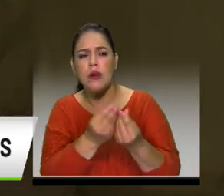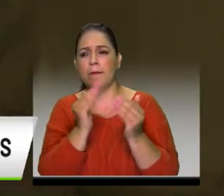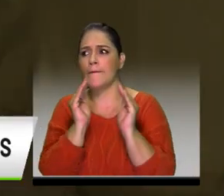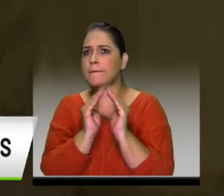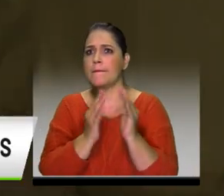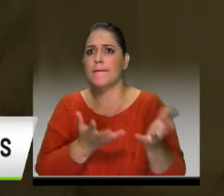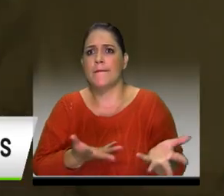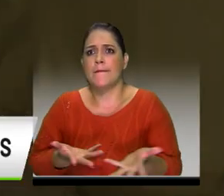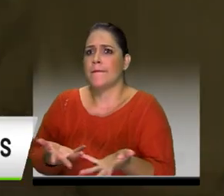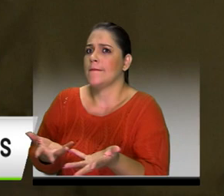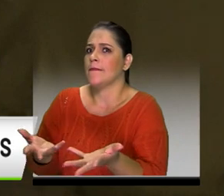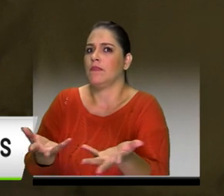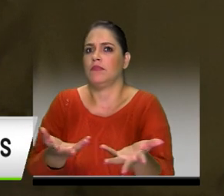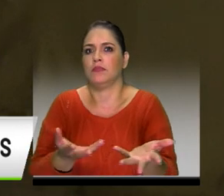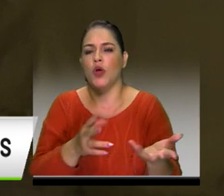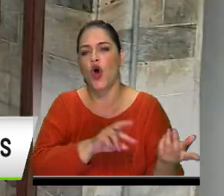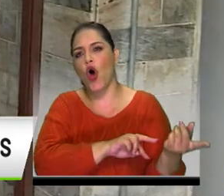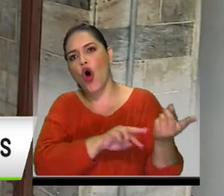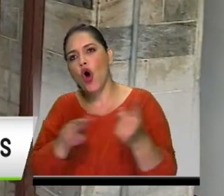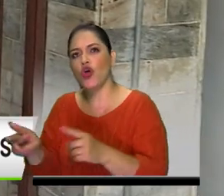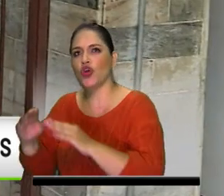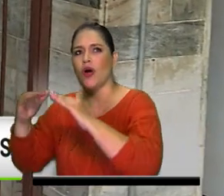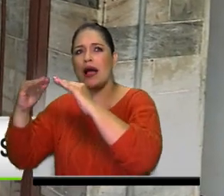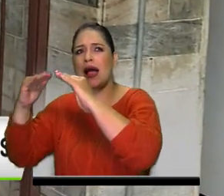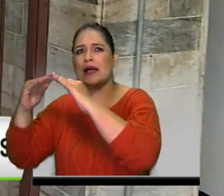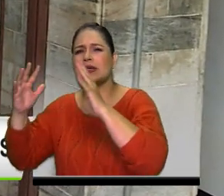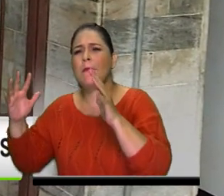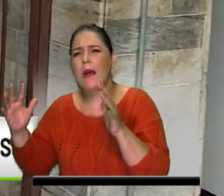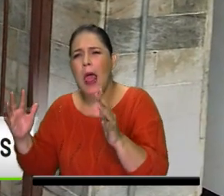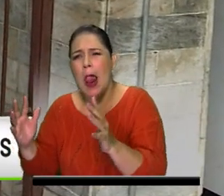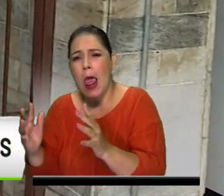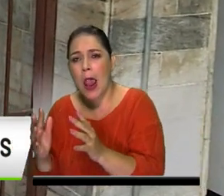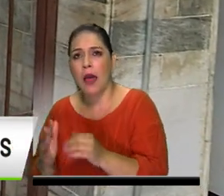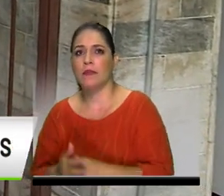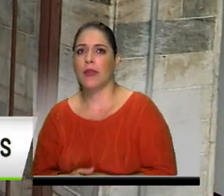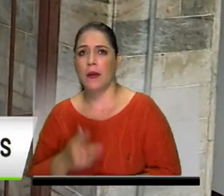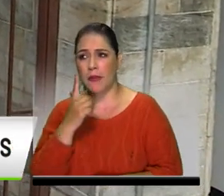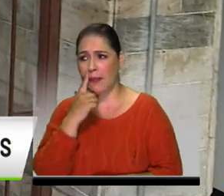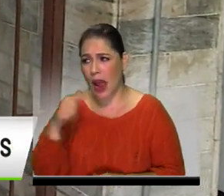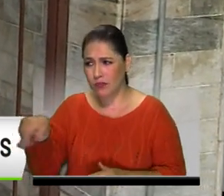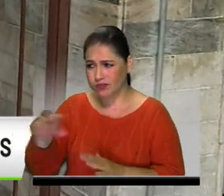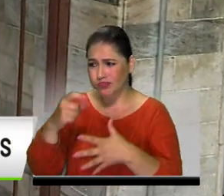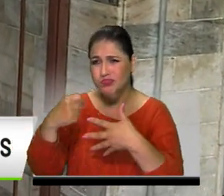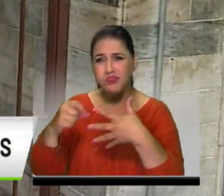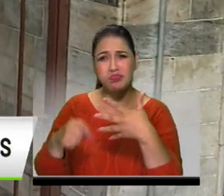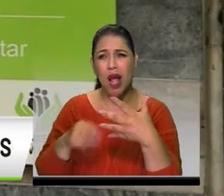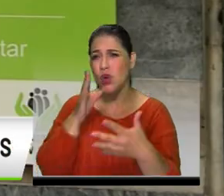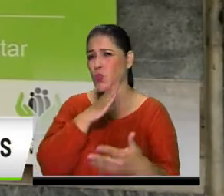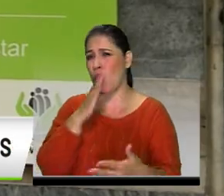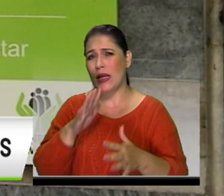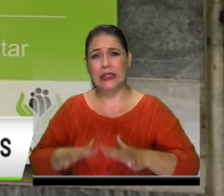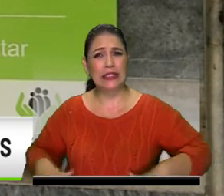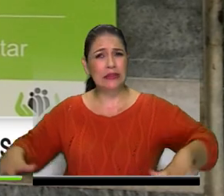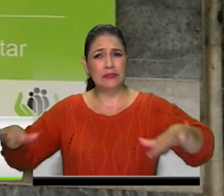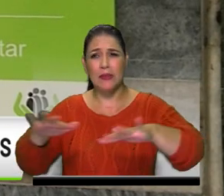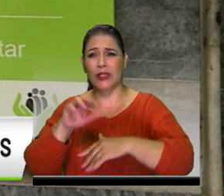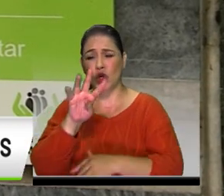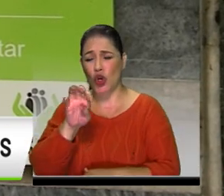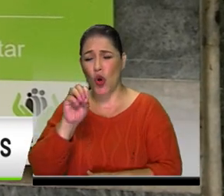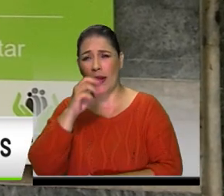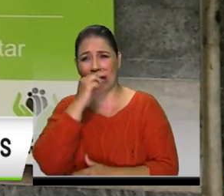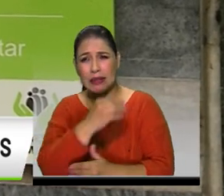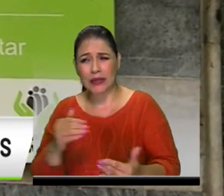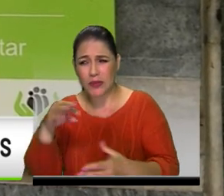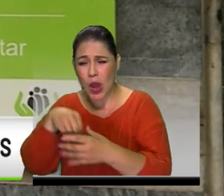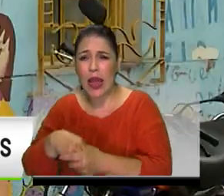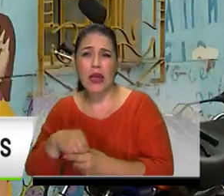y desde entonces fueron reubicados en una casa pequeña que, según los padres, no cumple con los requerimientos de espacio para albergar a 90 niños y